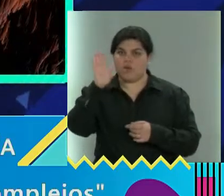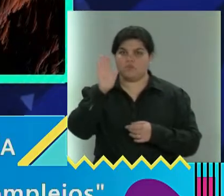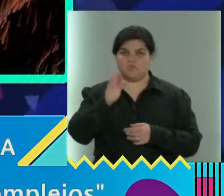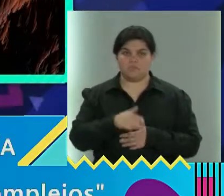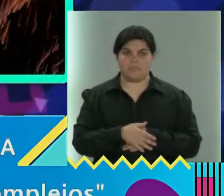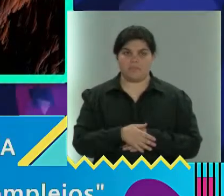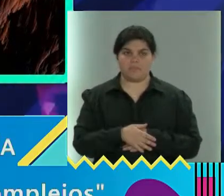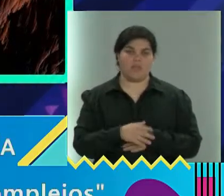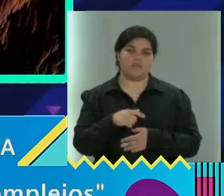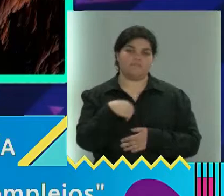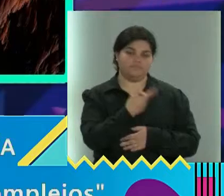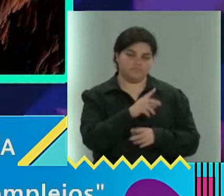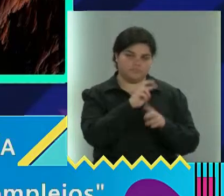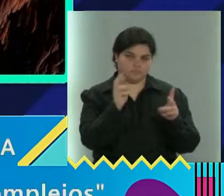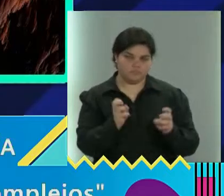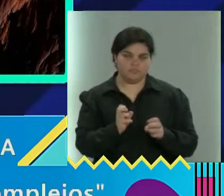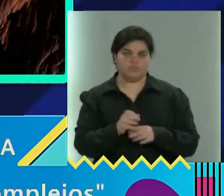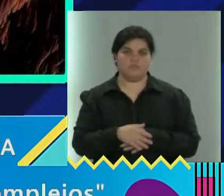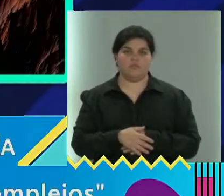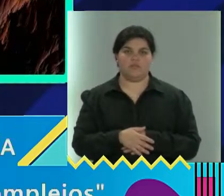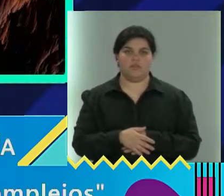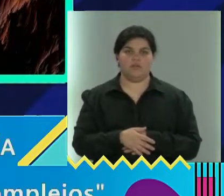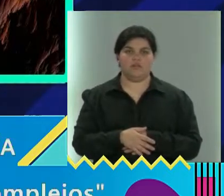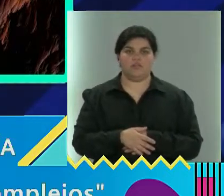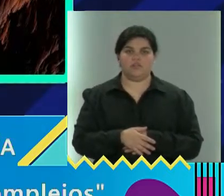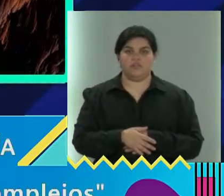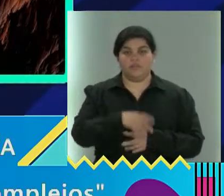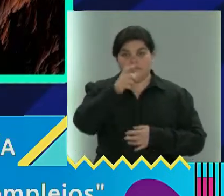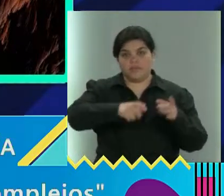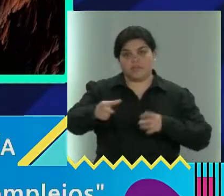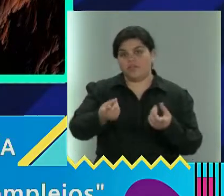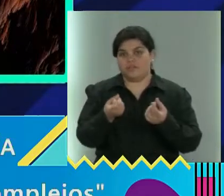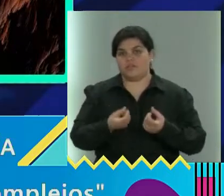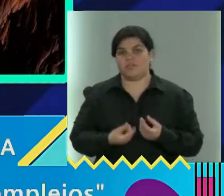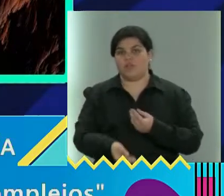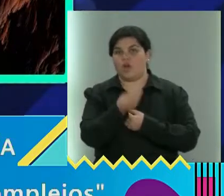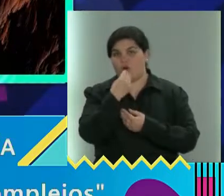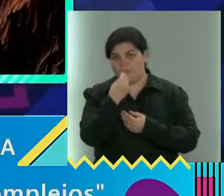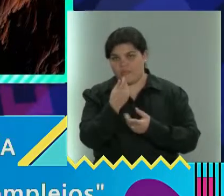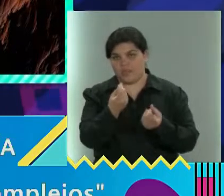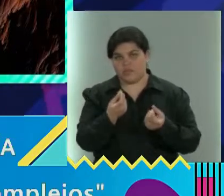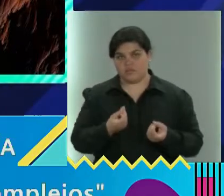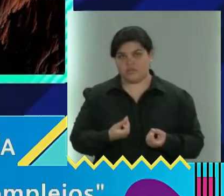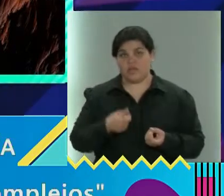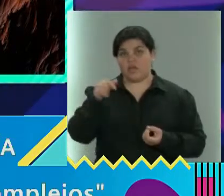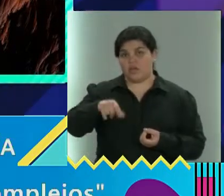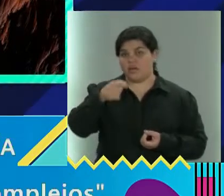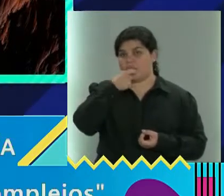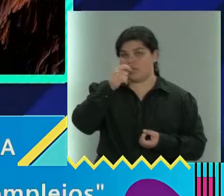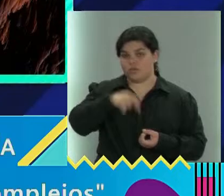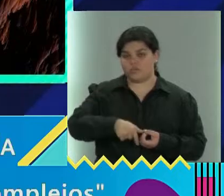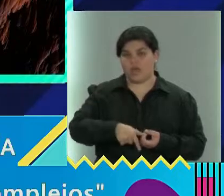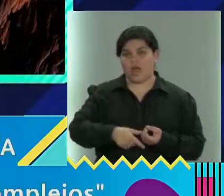sí. Y lo otro es que la gente va a seguir necesitando comer, y en eso Mendoza, por ejemplo, que es gran proveedora de